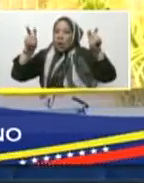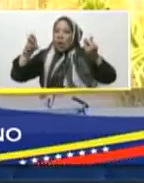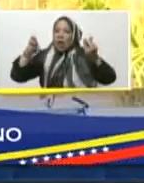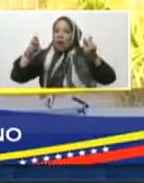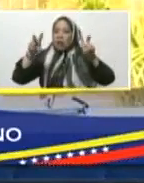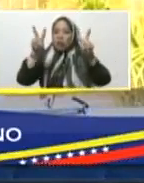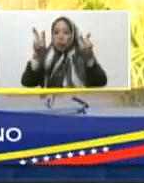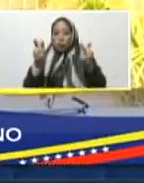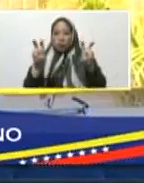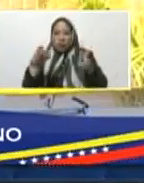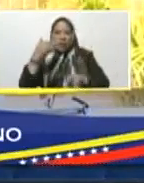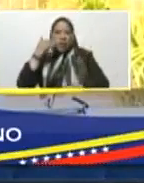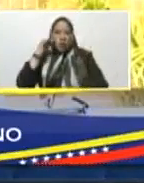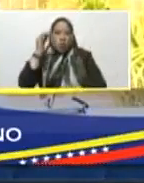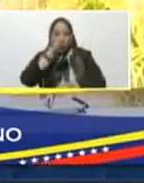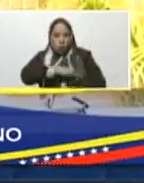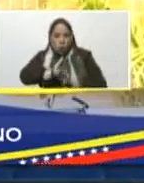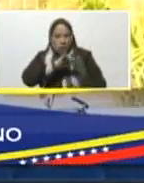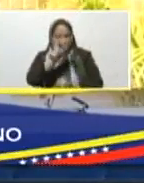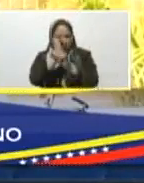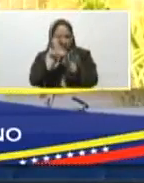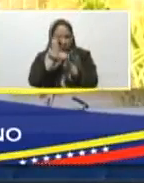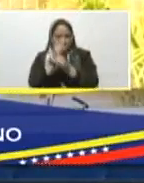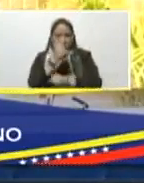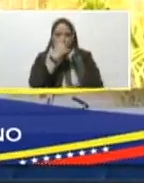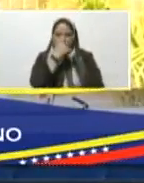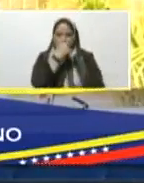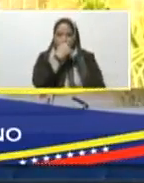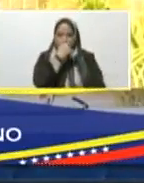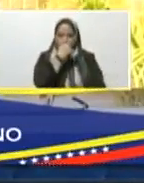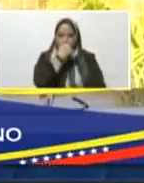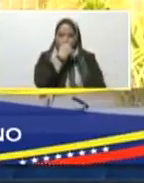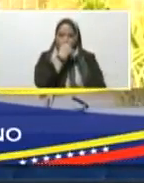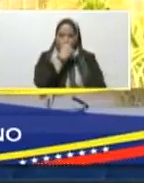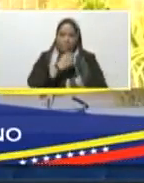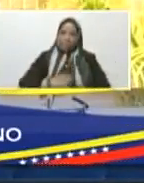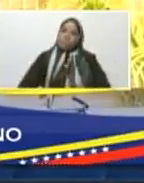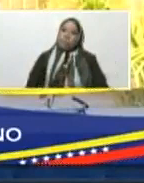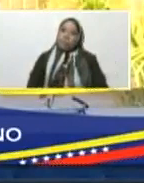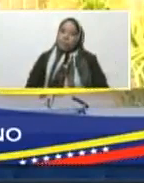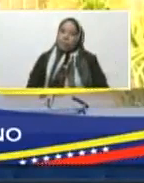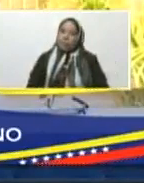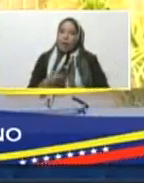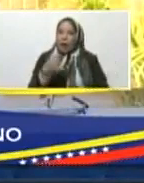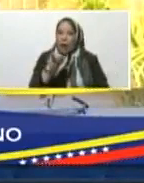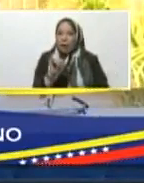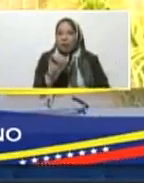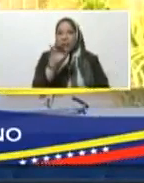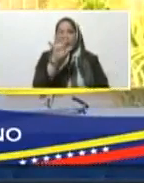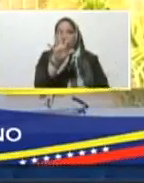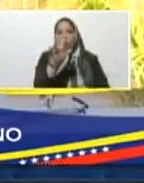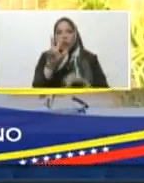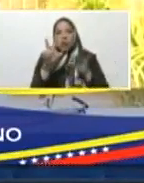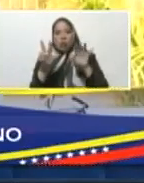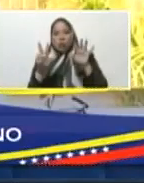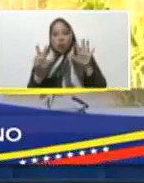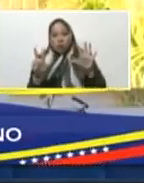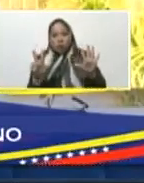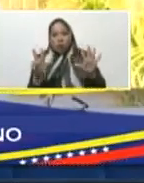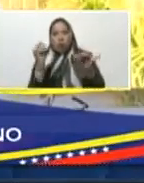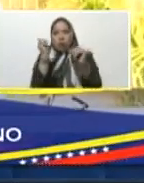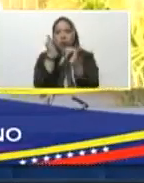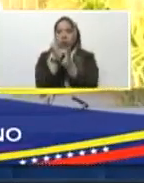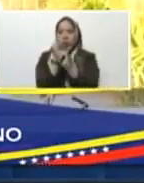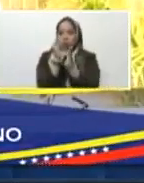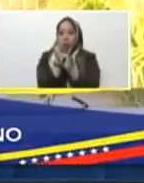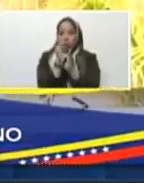Venezuela. Usted se mete, hay algo que dice ahí línea 58. En la línea